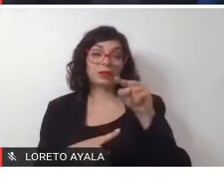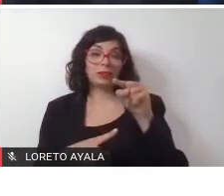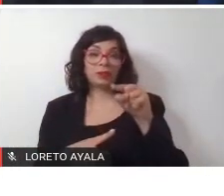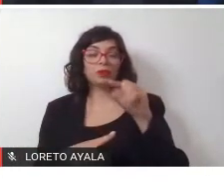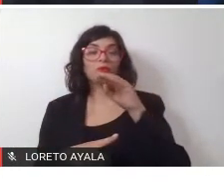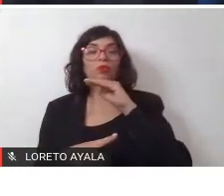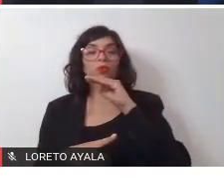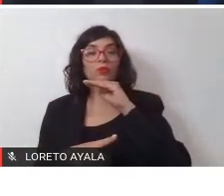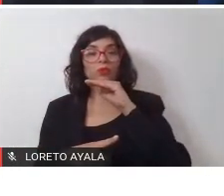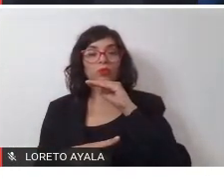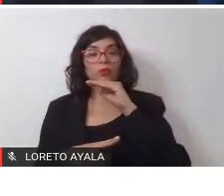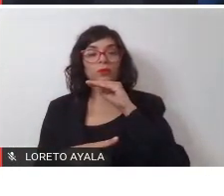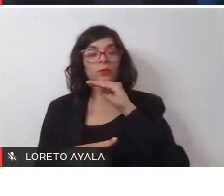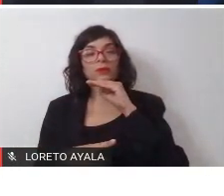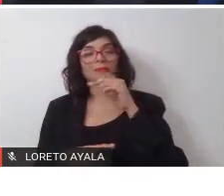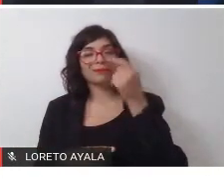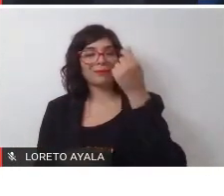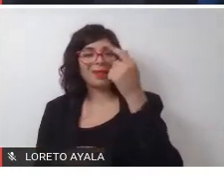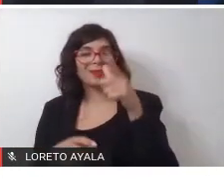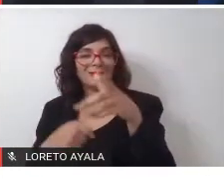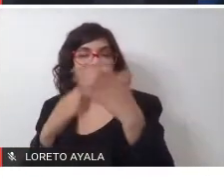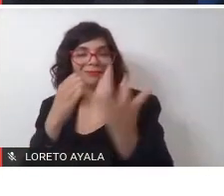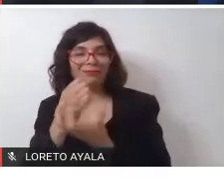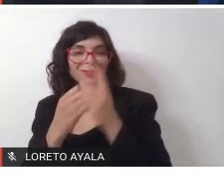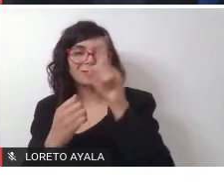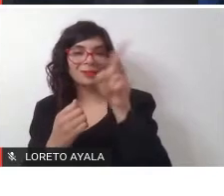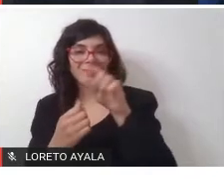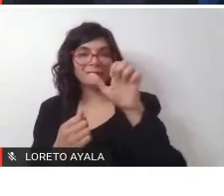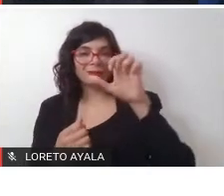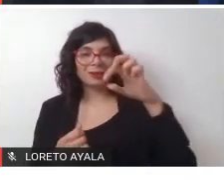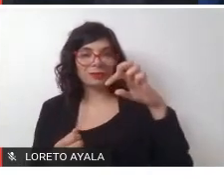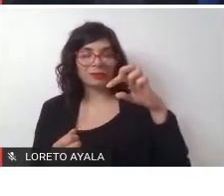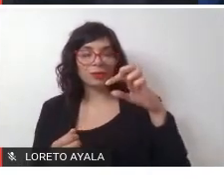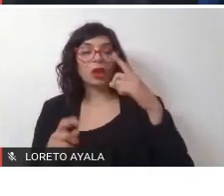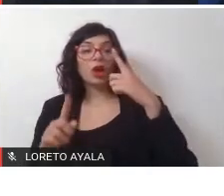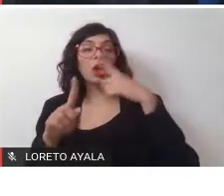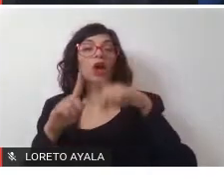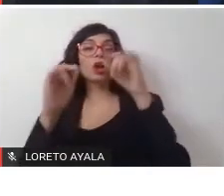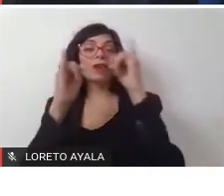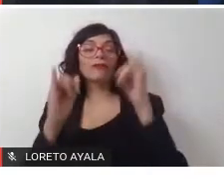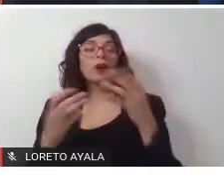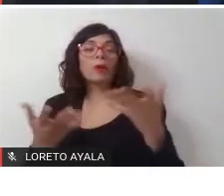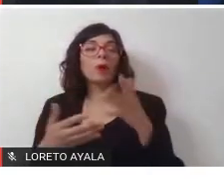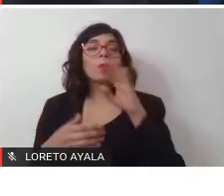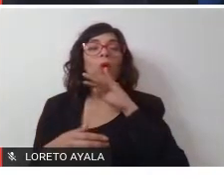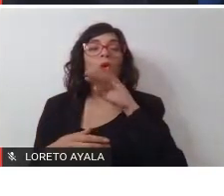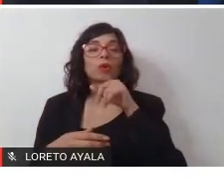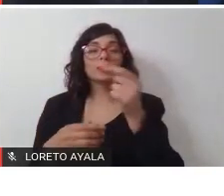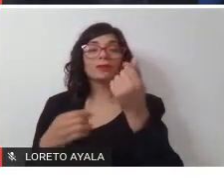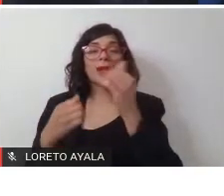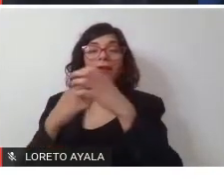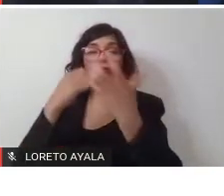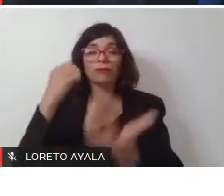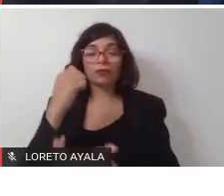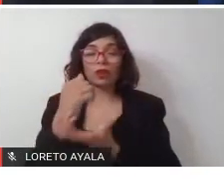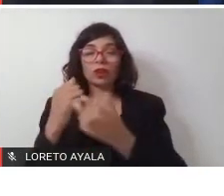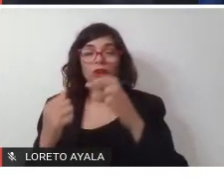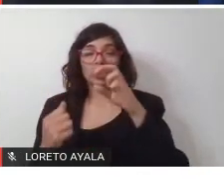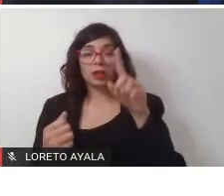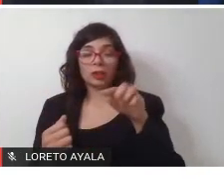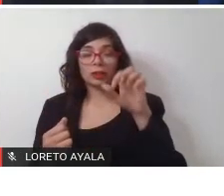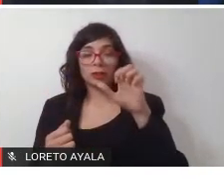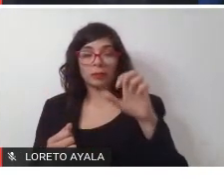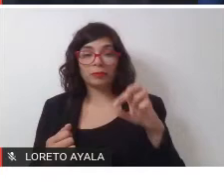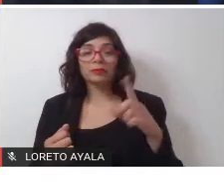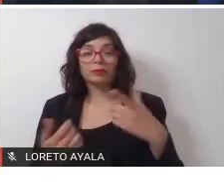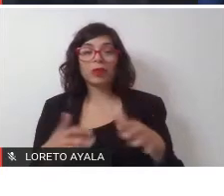recurso CEP. Otra forma de uso de recursos CEP que ha llegado y muy bien a muchas partes